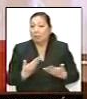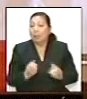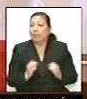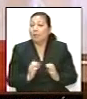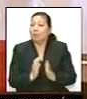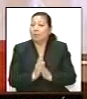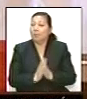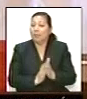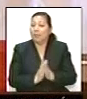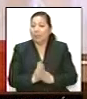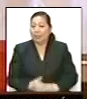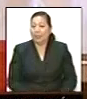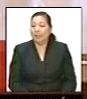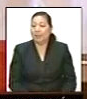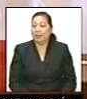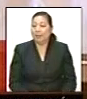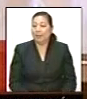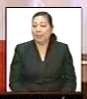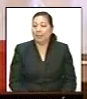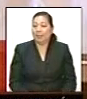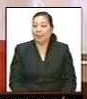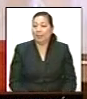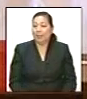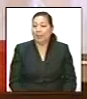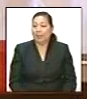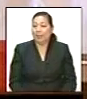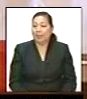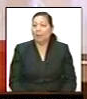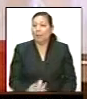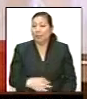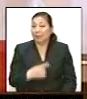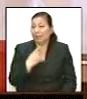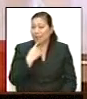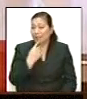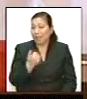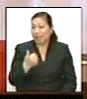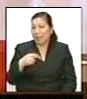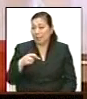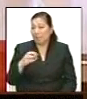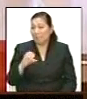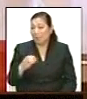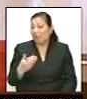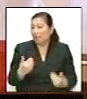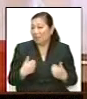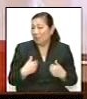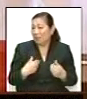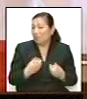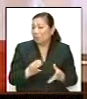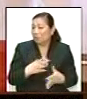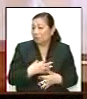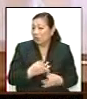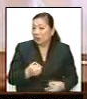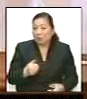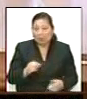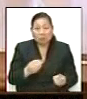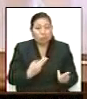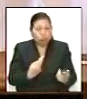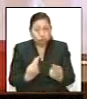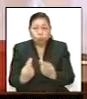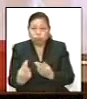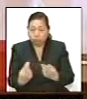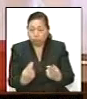beneficiar. Ahora, como mencioné, la Alianza del Pacífico tiene mucho interés en APEC, tiene